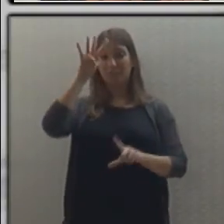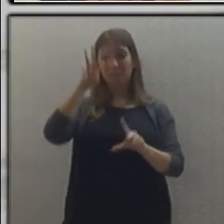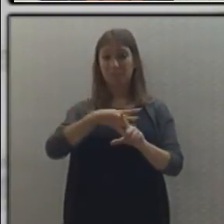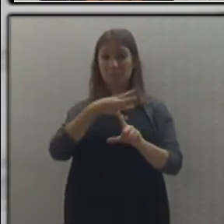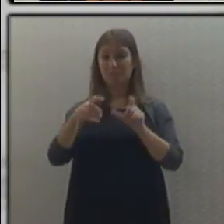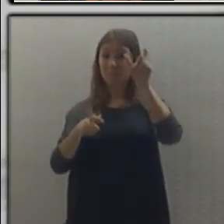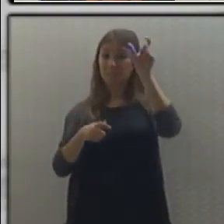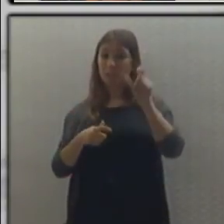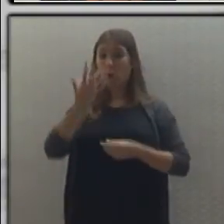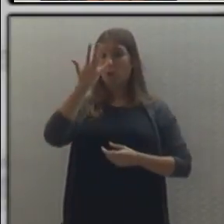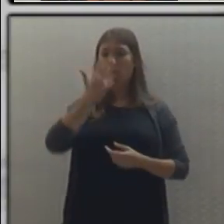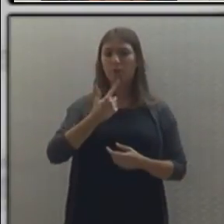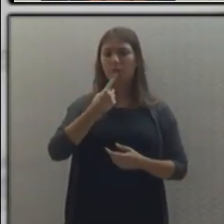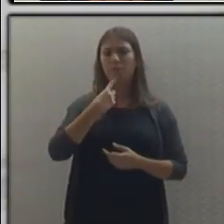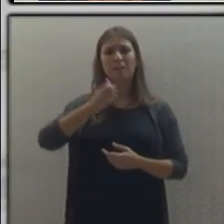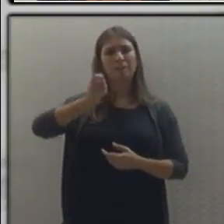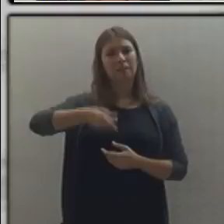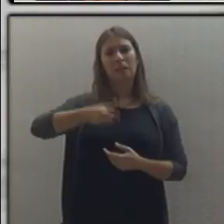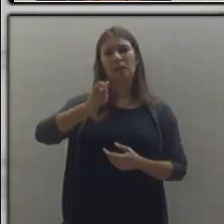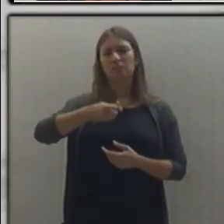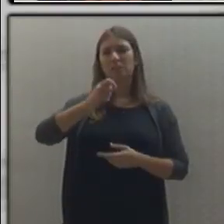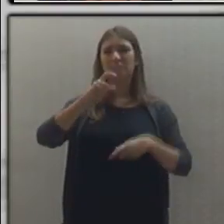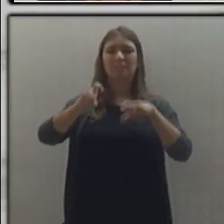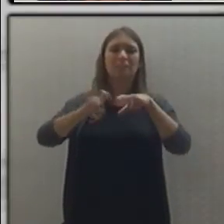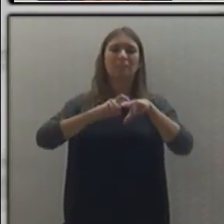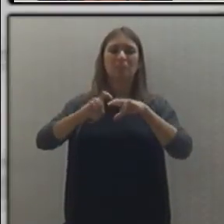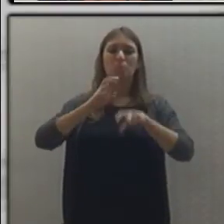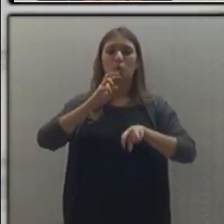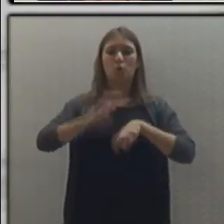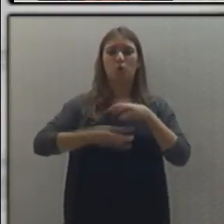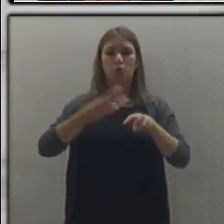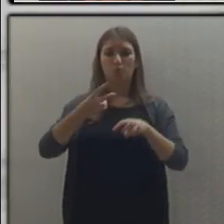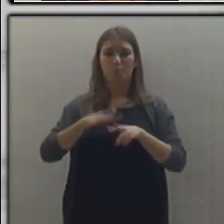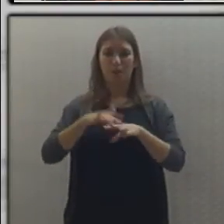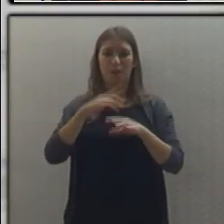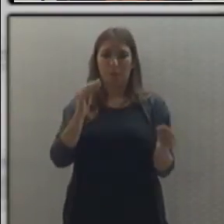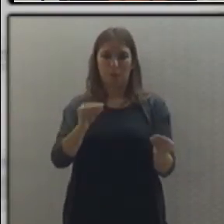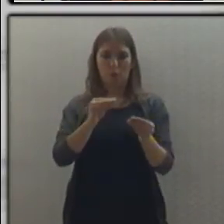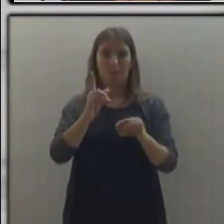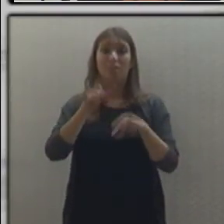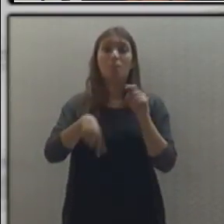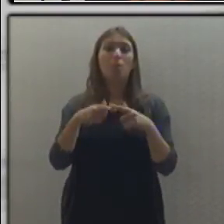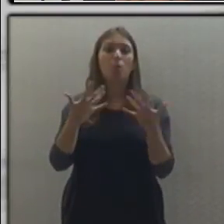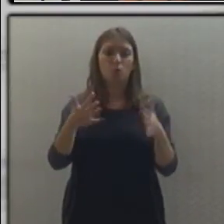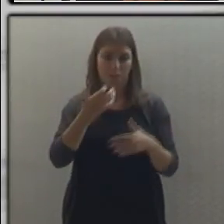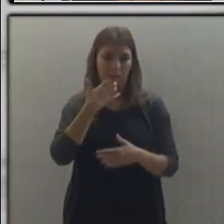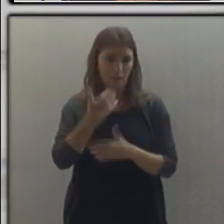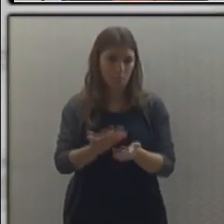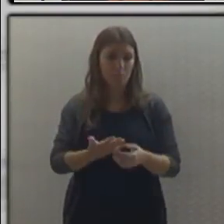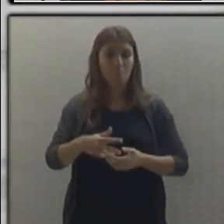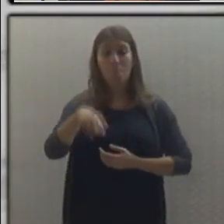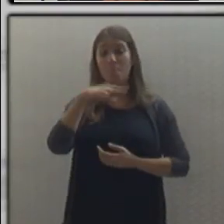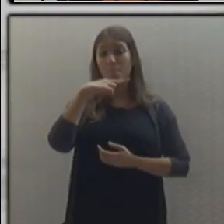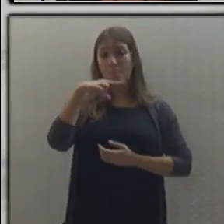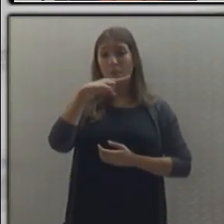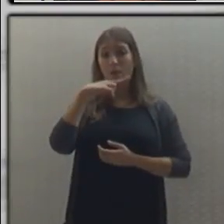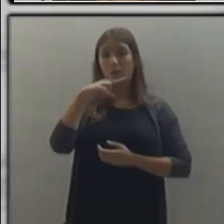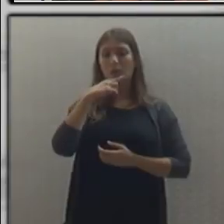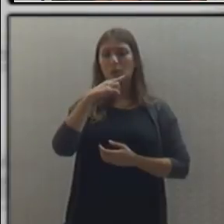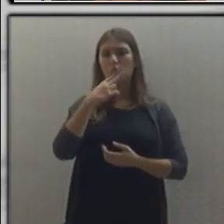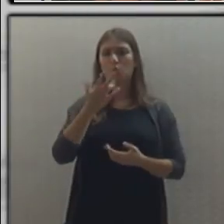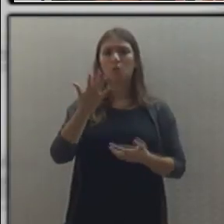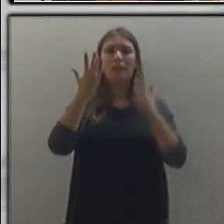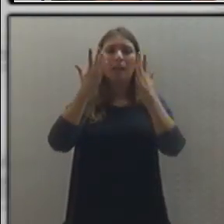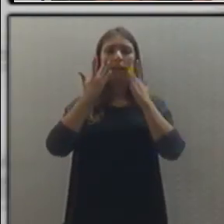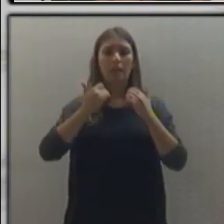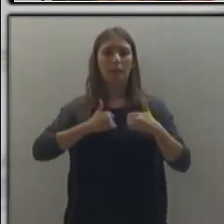se definen las principales actividades susceptibles a mejora funcional, según el lugar. Por ejemplo, en el baño hay las actividades de